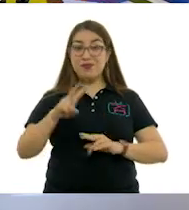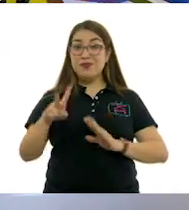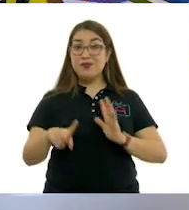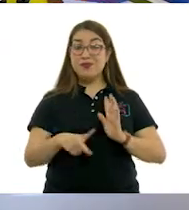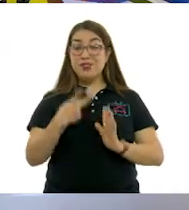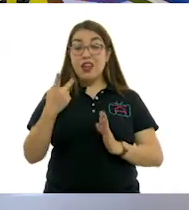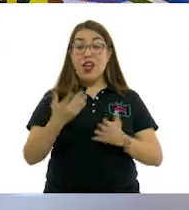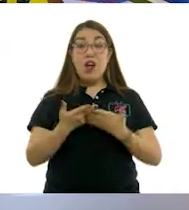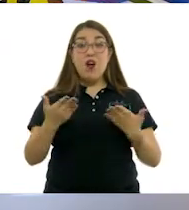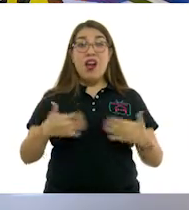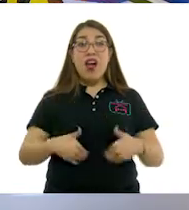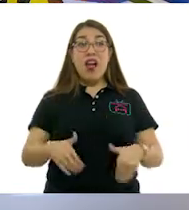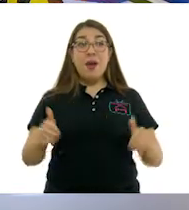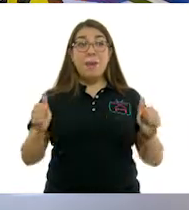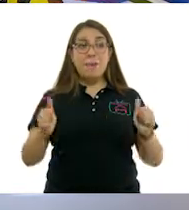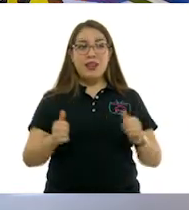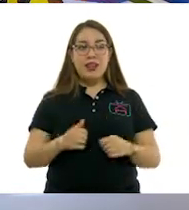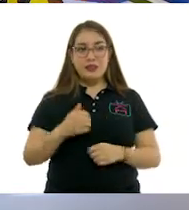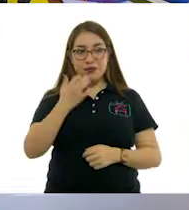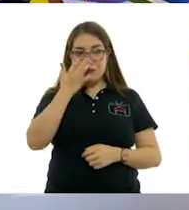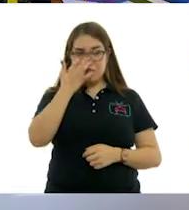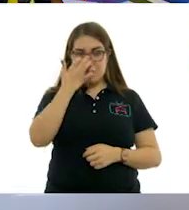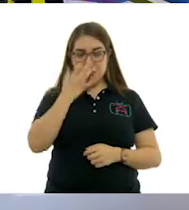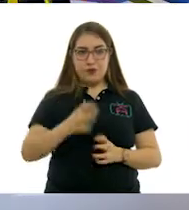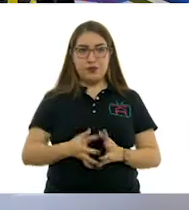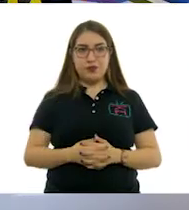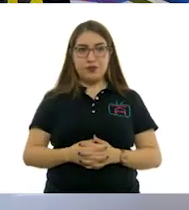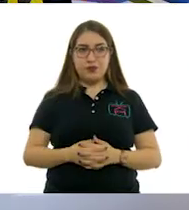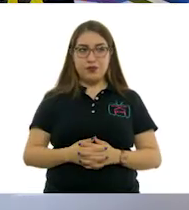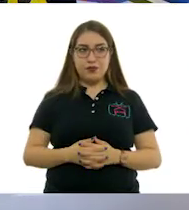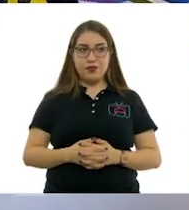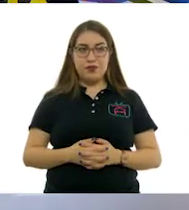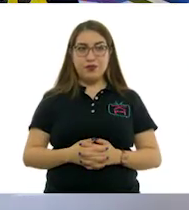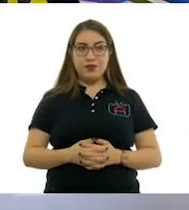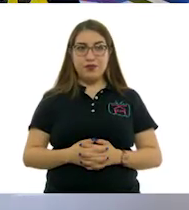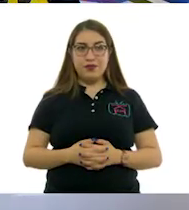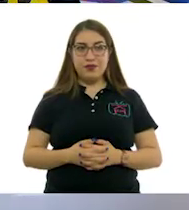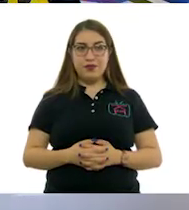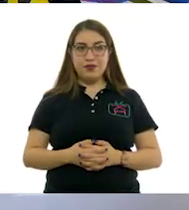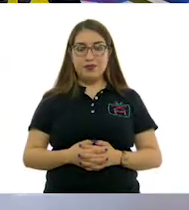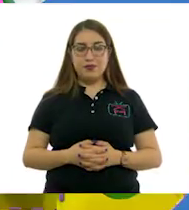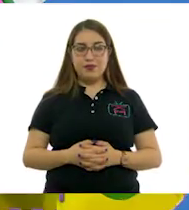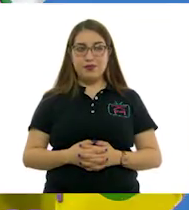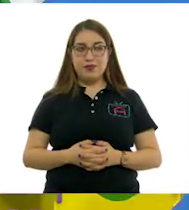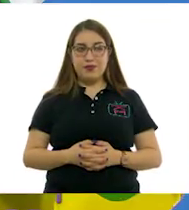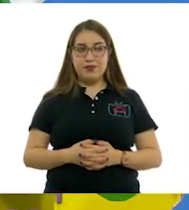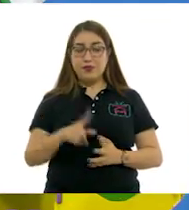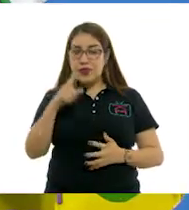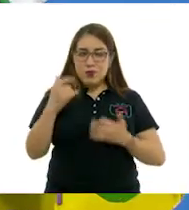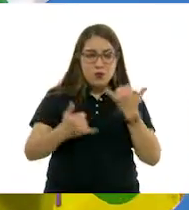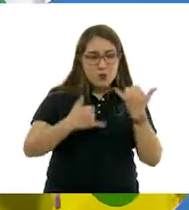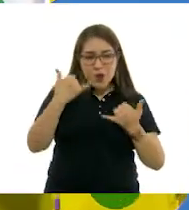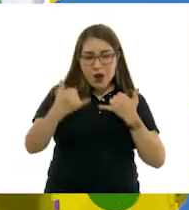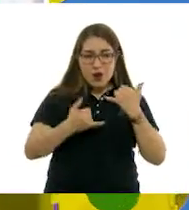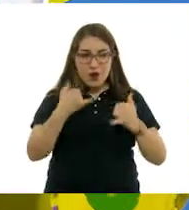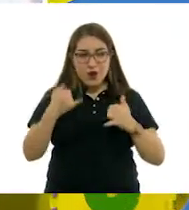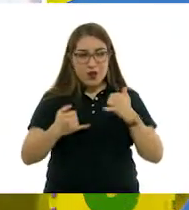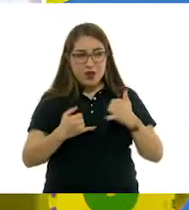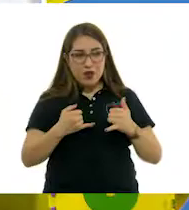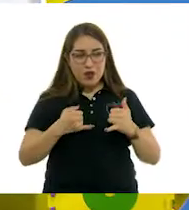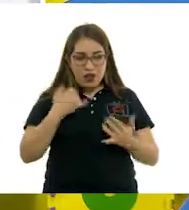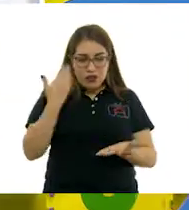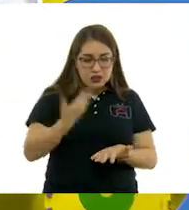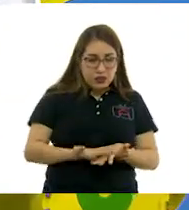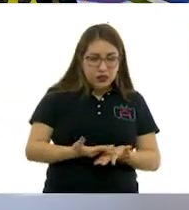hambre. Bueno, voy a jugar. Vamos a ver qué puedo jugar por aquí. Ay, esto está muy, muy bonito. Ah, sí, cayó